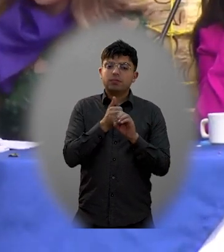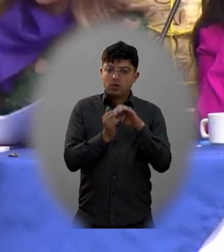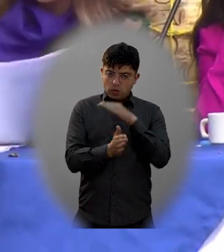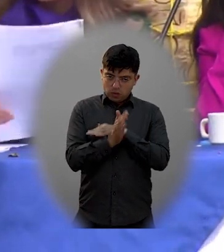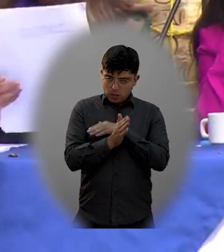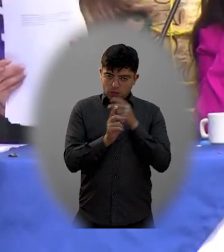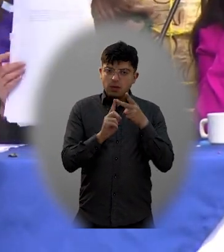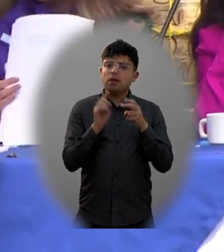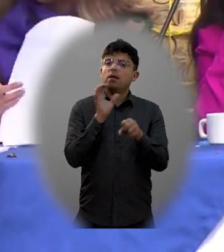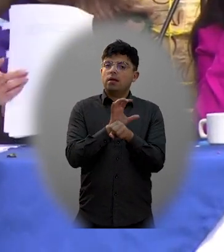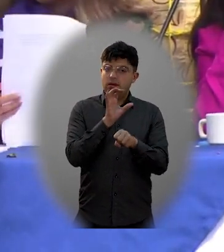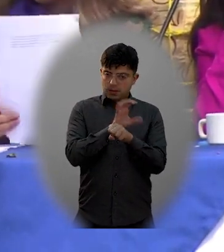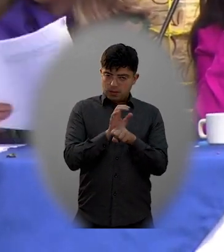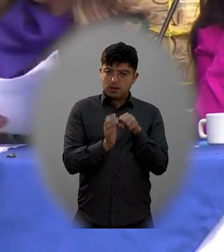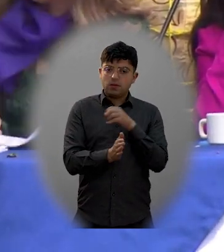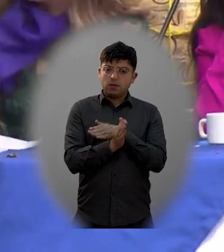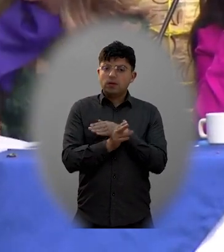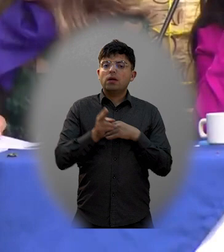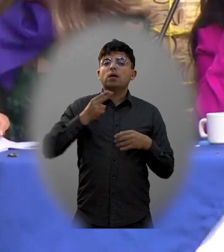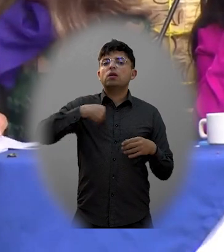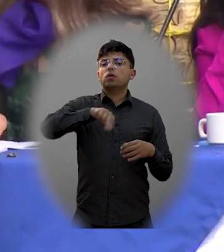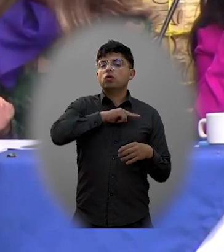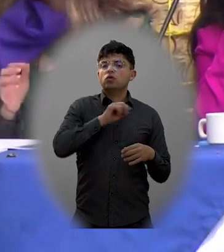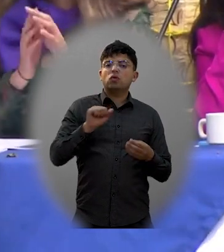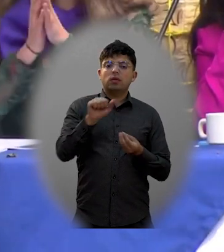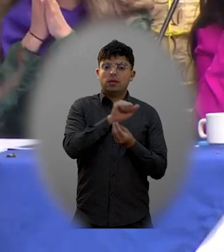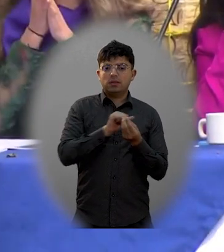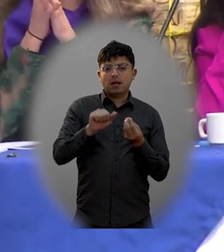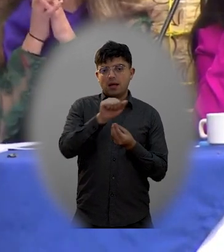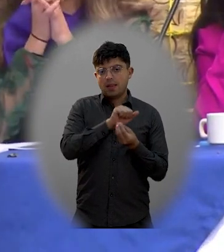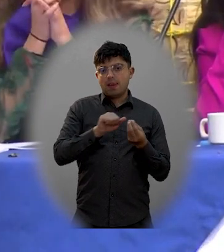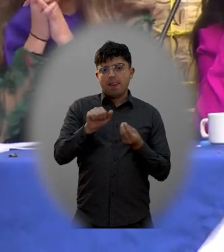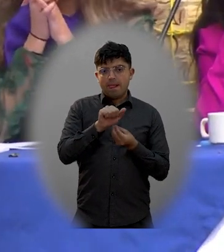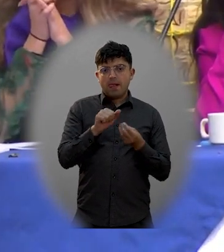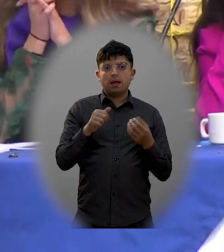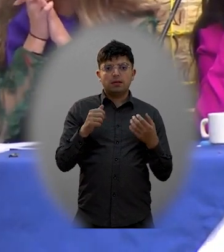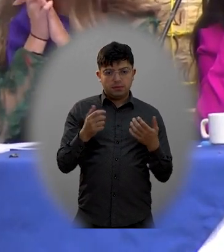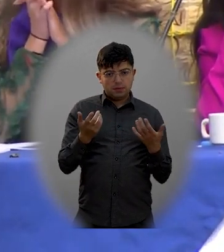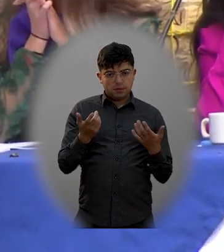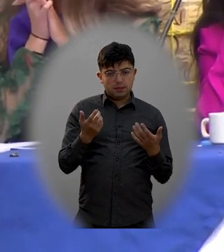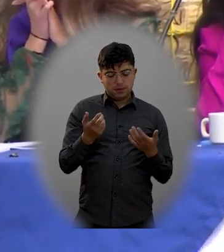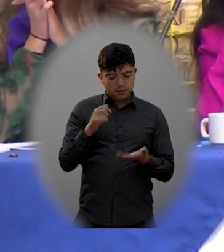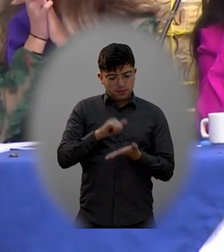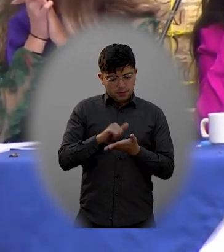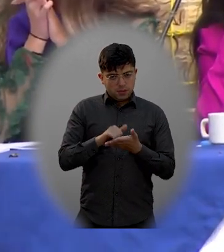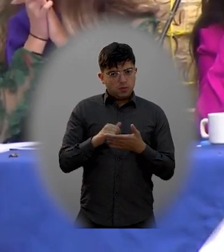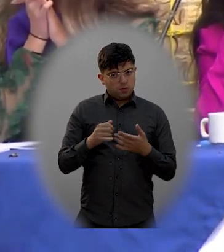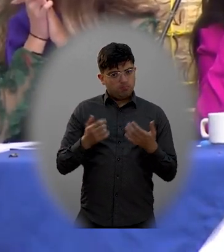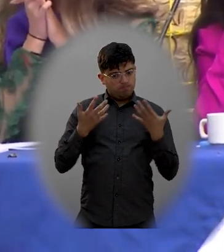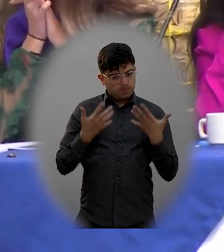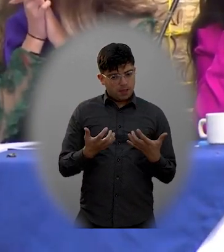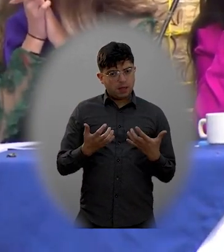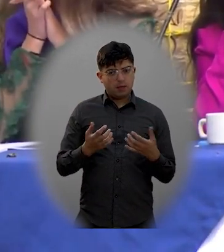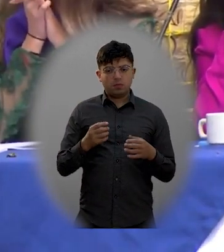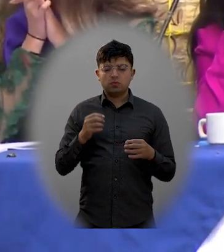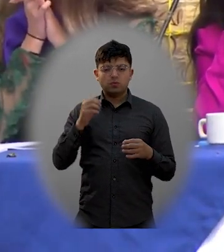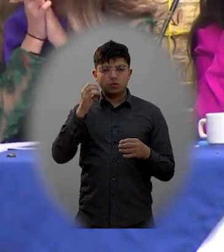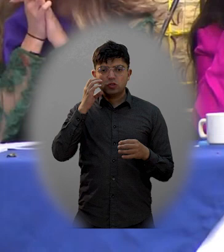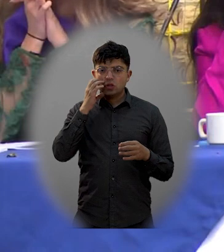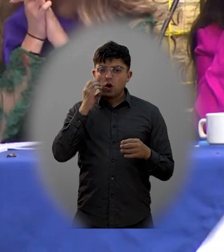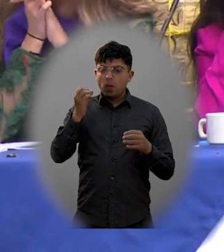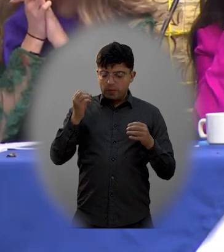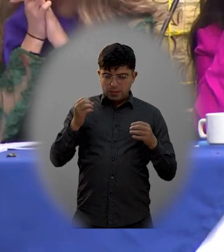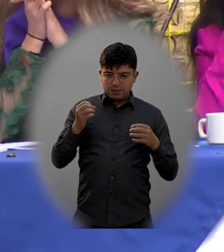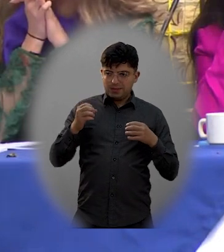universidad siguen acosando, y seguimos nosotras tomando la labor de pedirle a los abusadores que se retiren